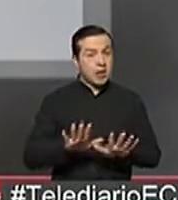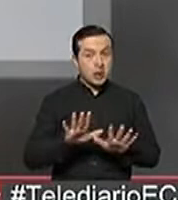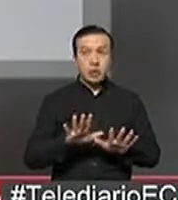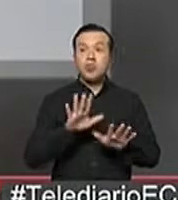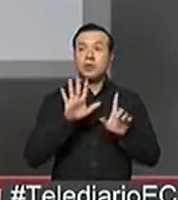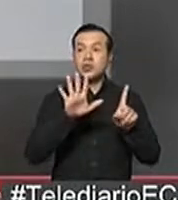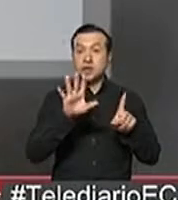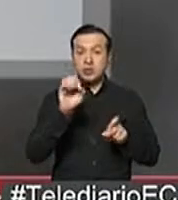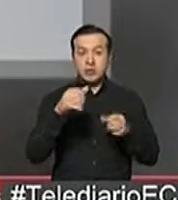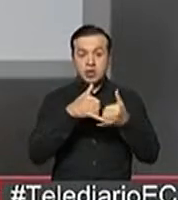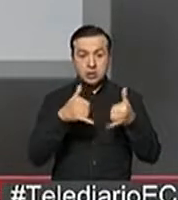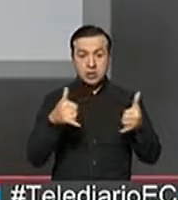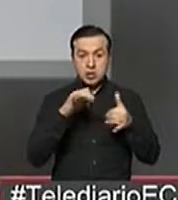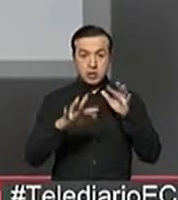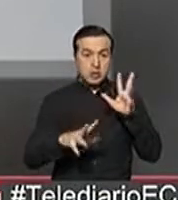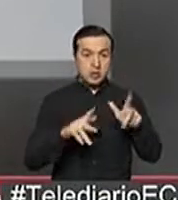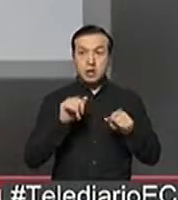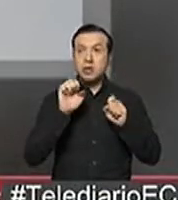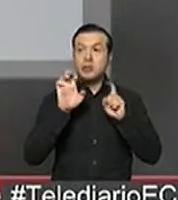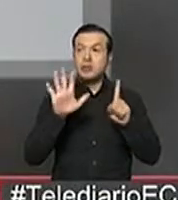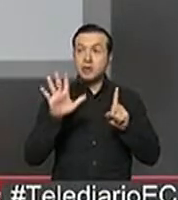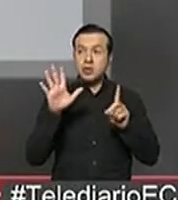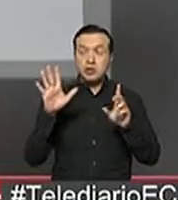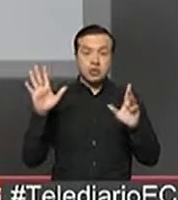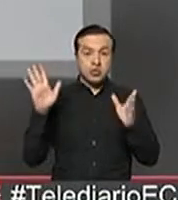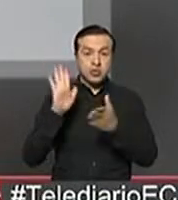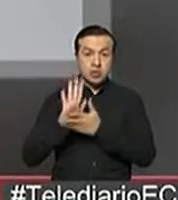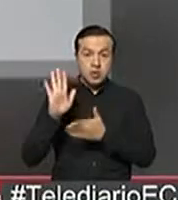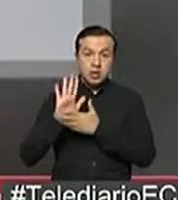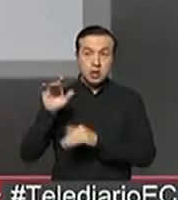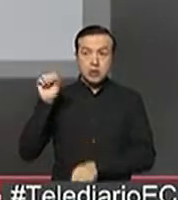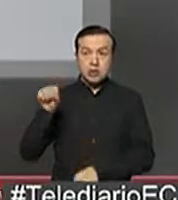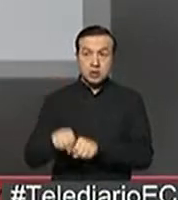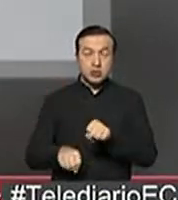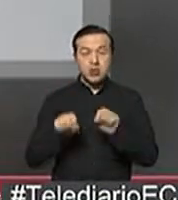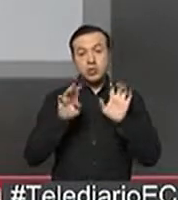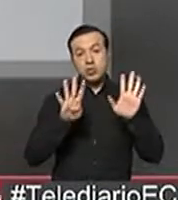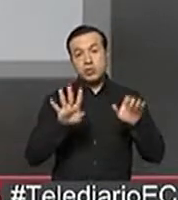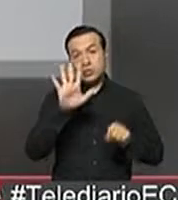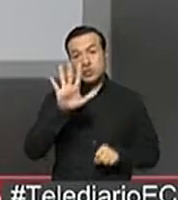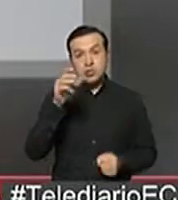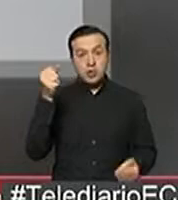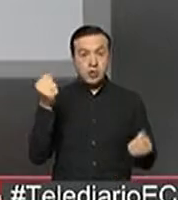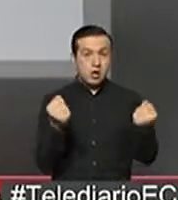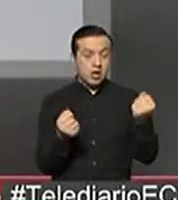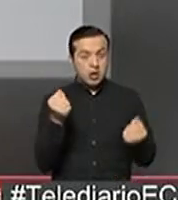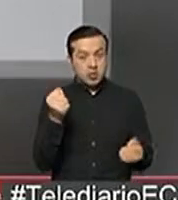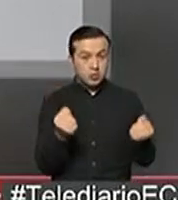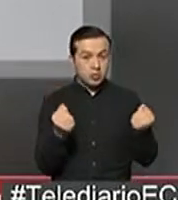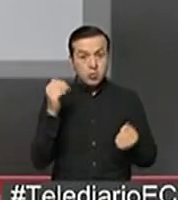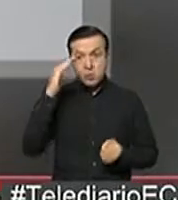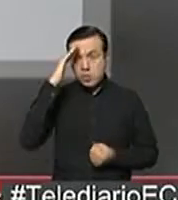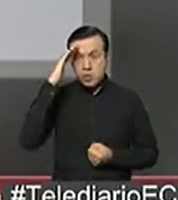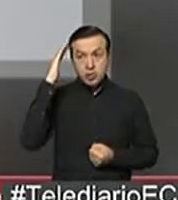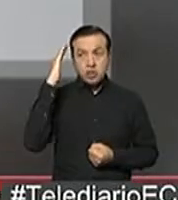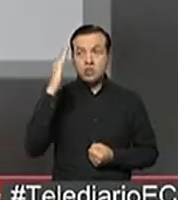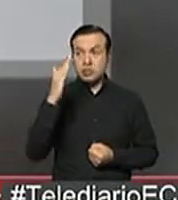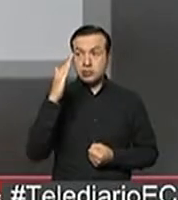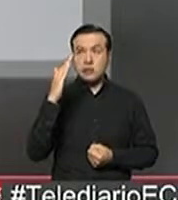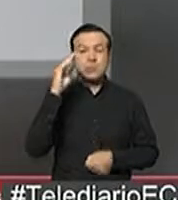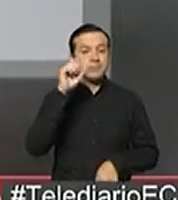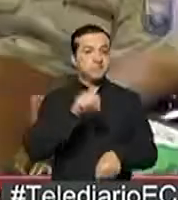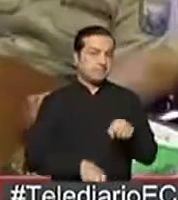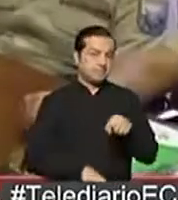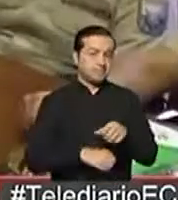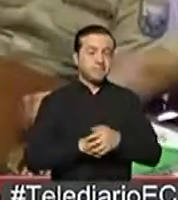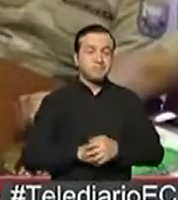60 locales saqueados, 6 unidades educativas afectadas y 95 vehículos de la fuerza pública